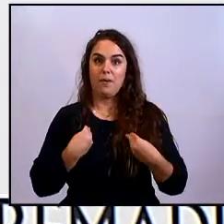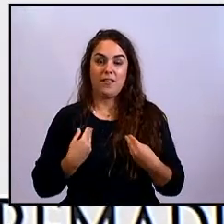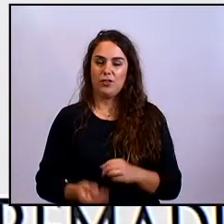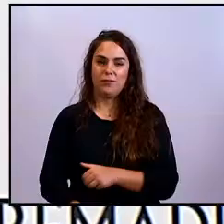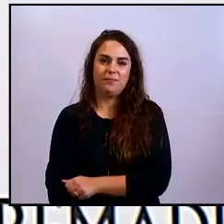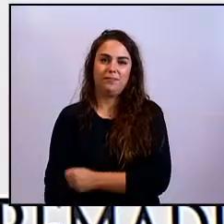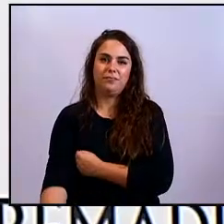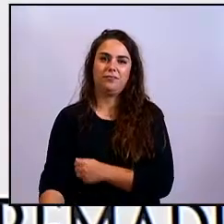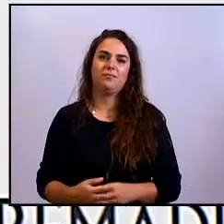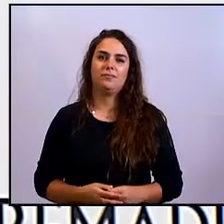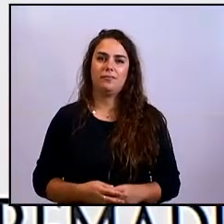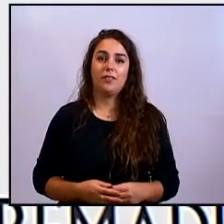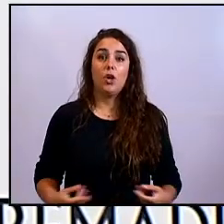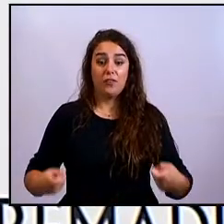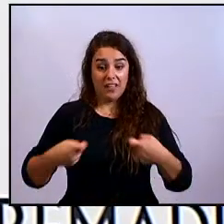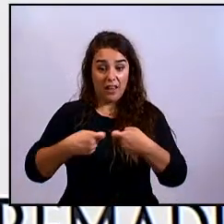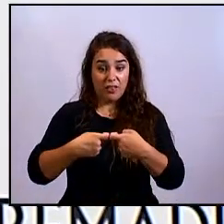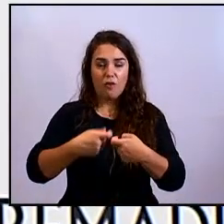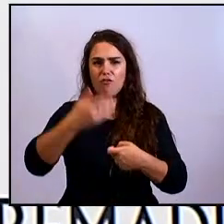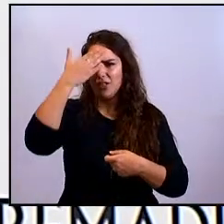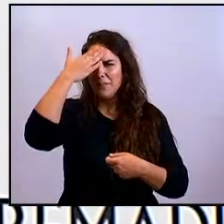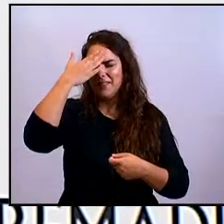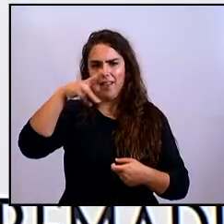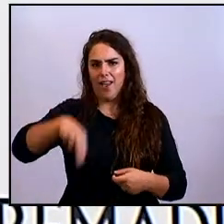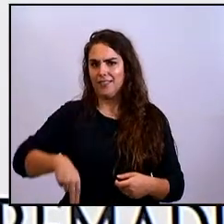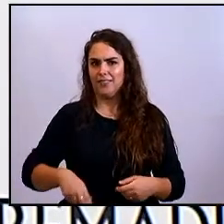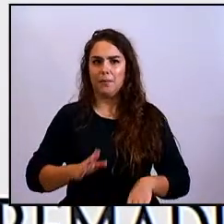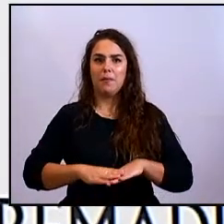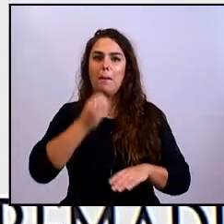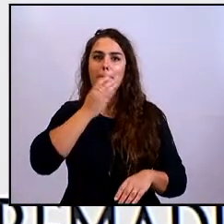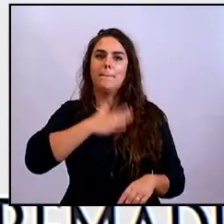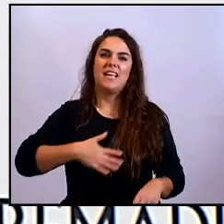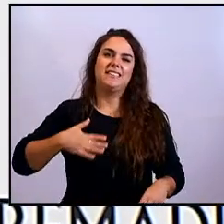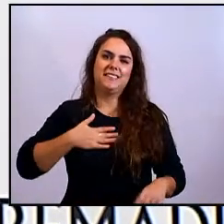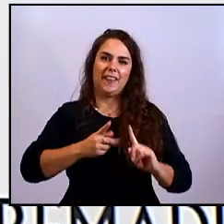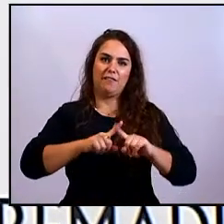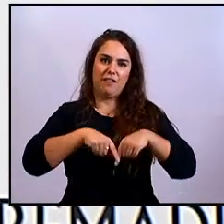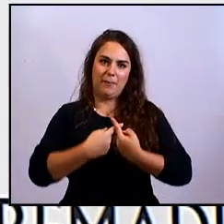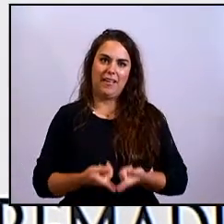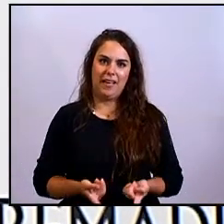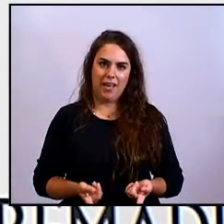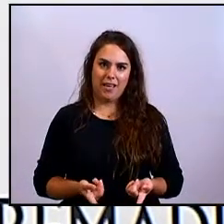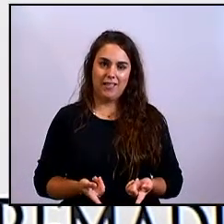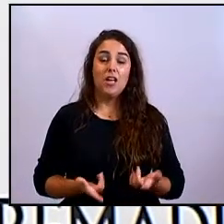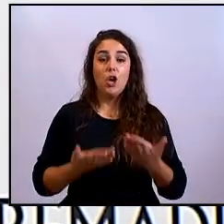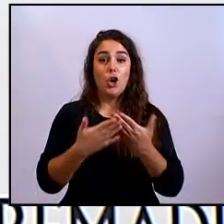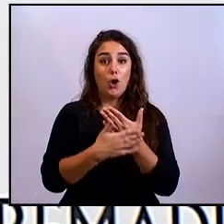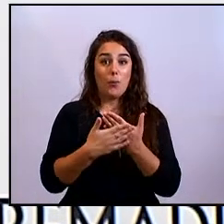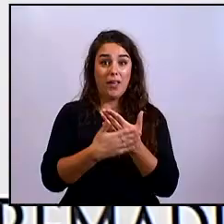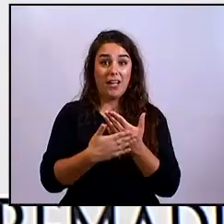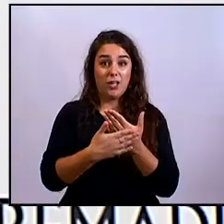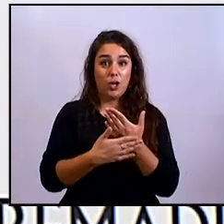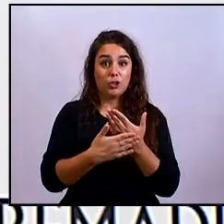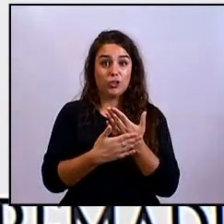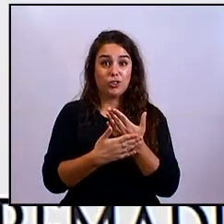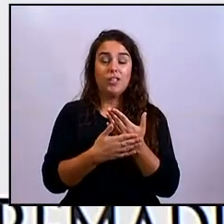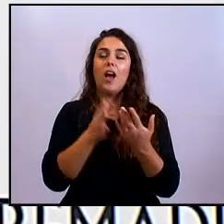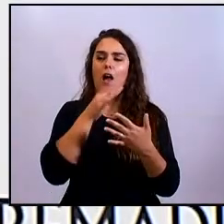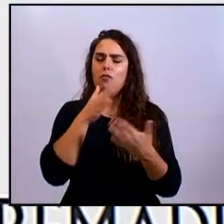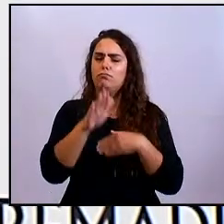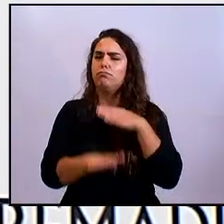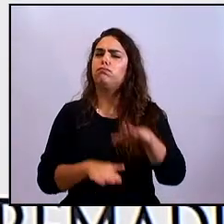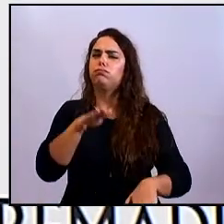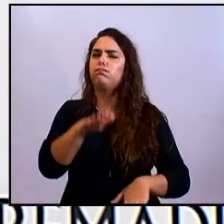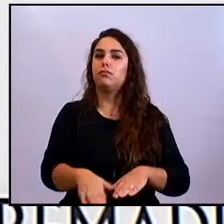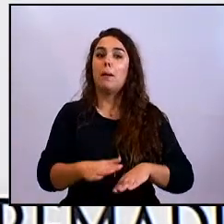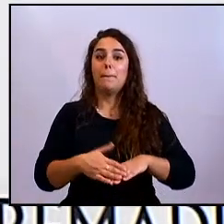La conciliación es fundamental para el bienestar de las familias y los gobiernos tenemos que dar pasos claros para que